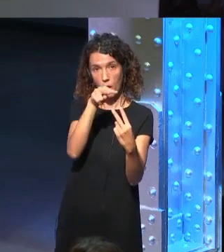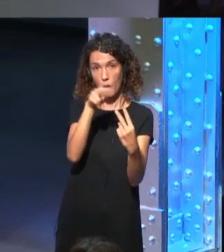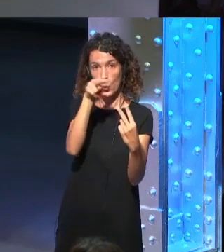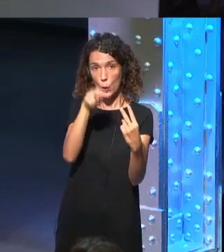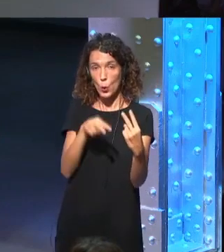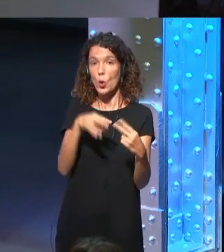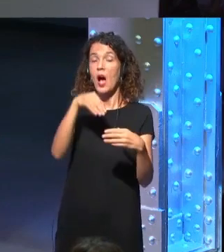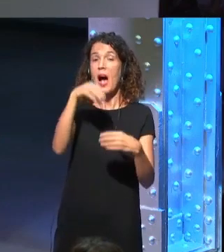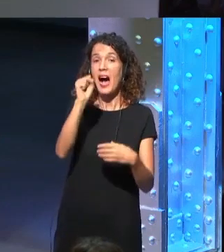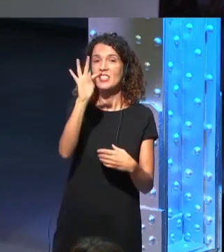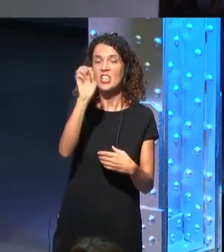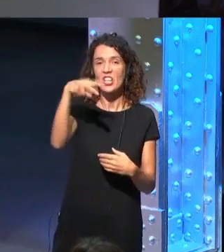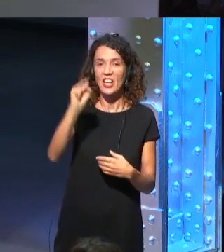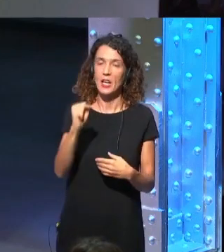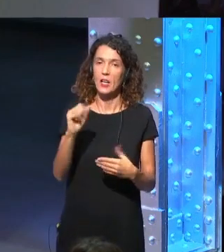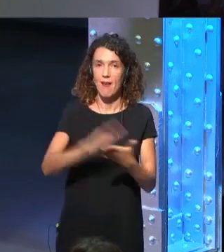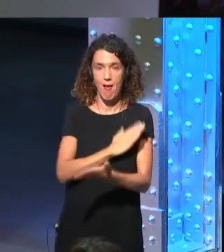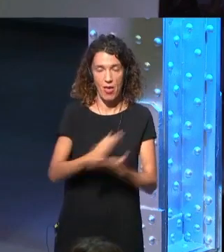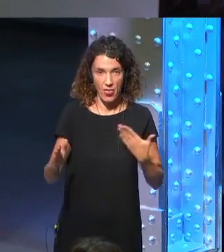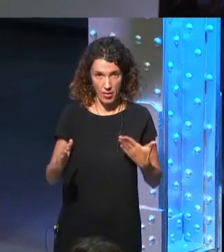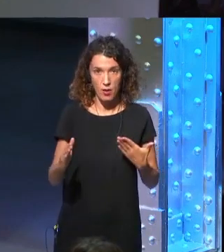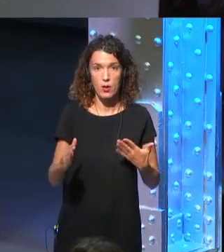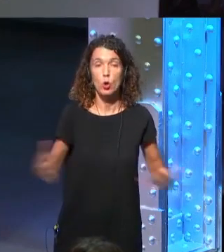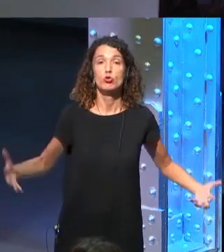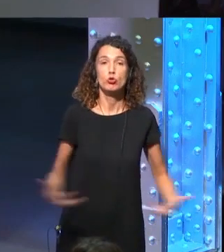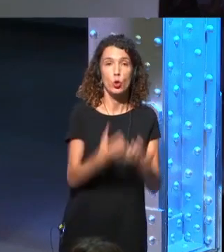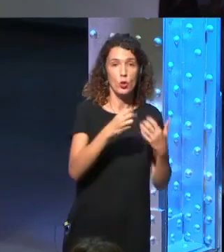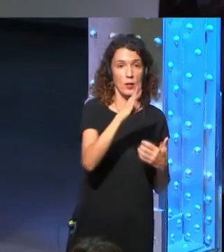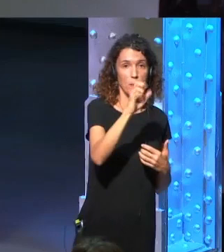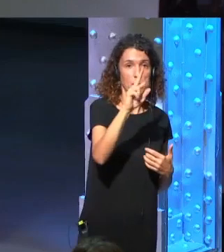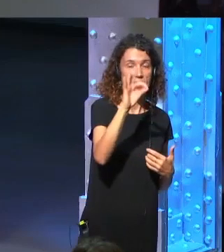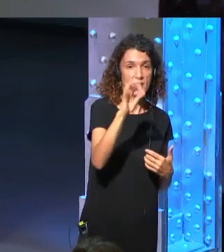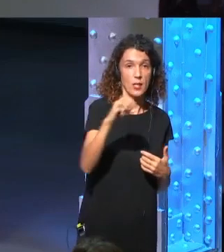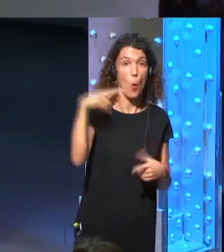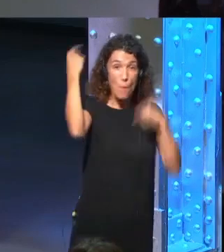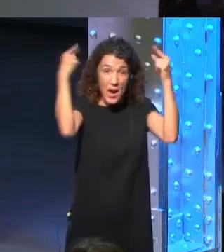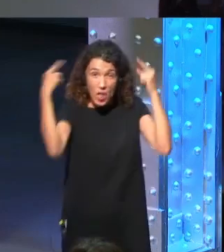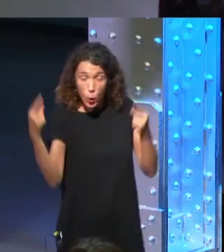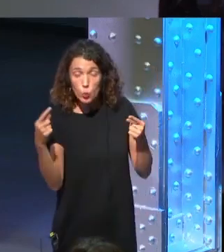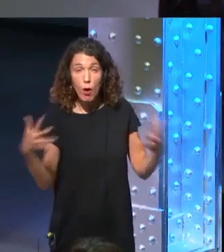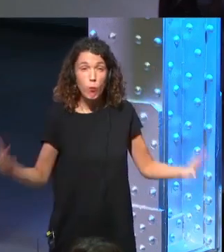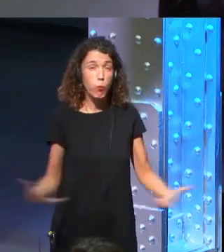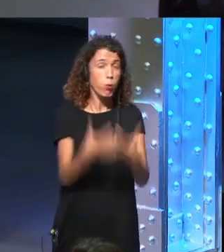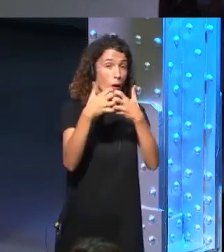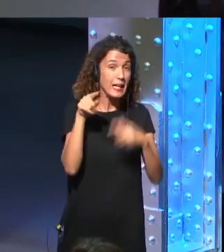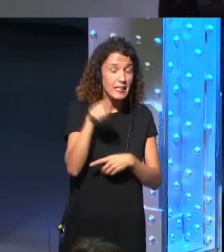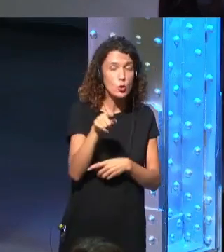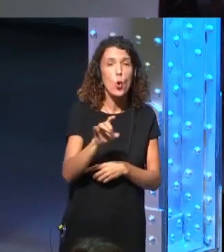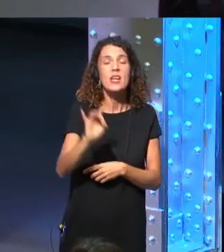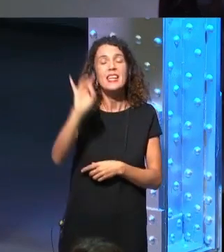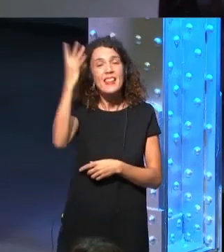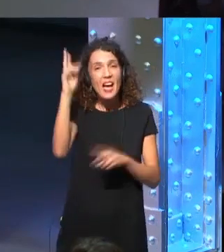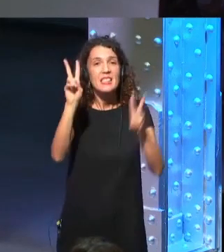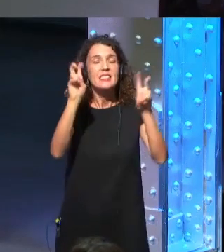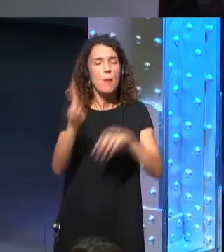Atenea. El choque entre Perseo y Medusa la gorgona ha sido una